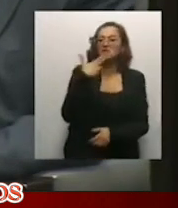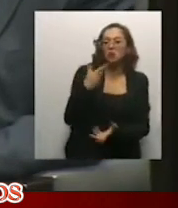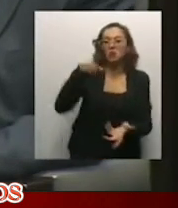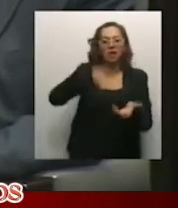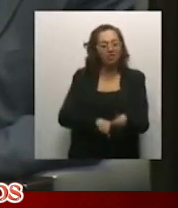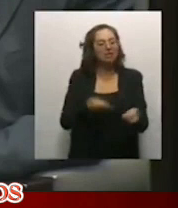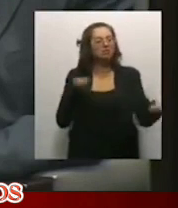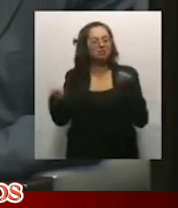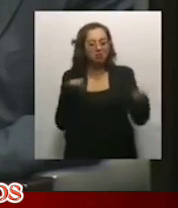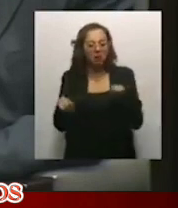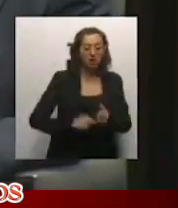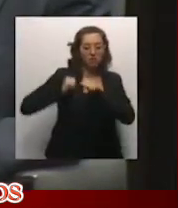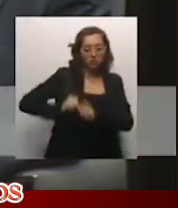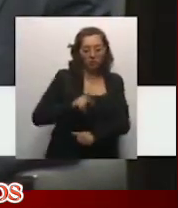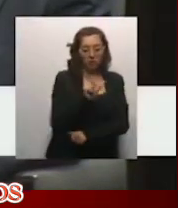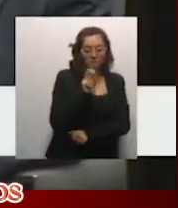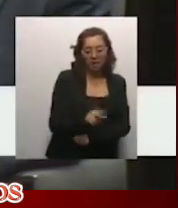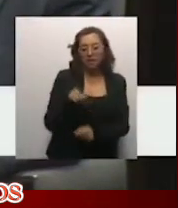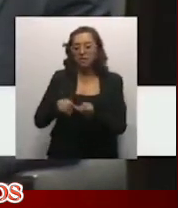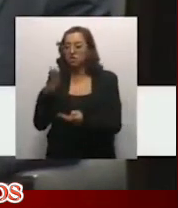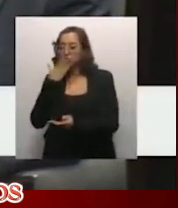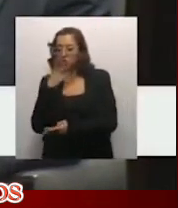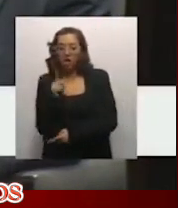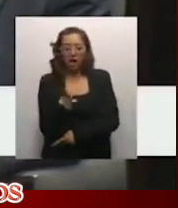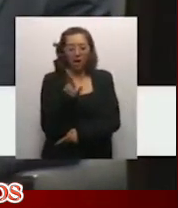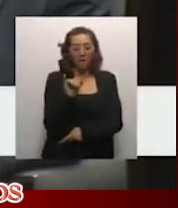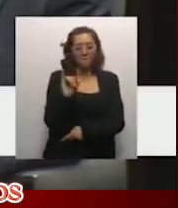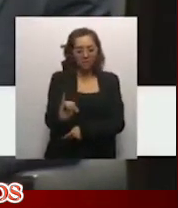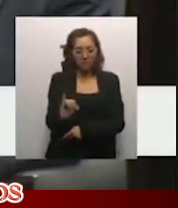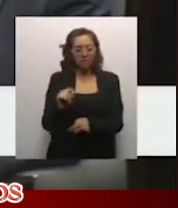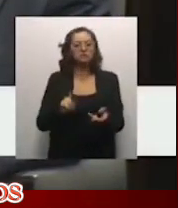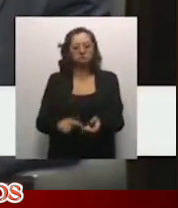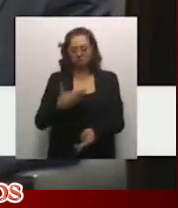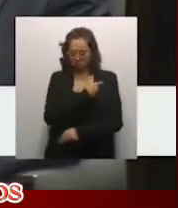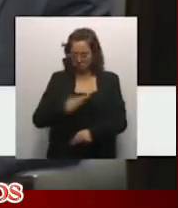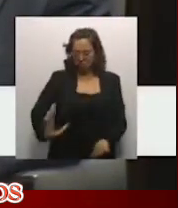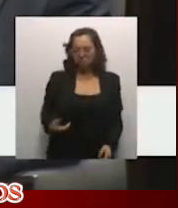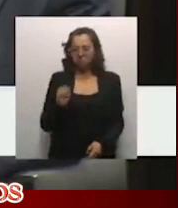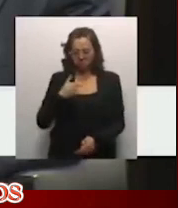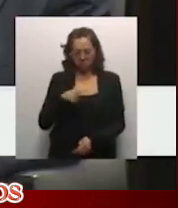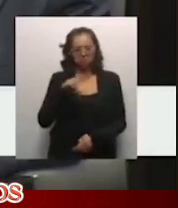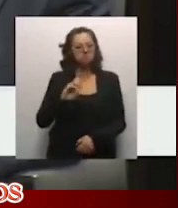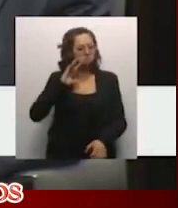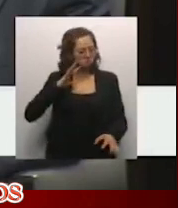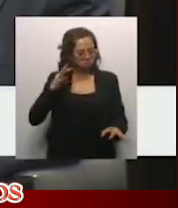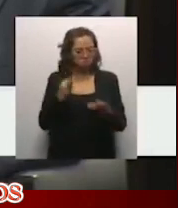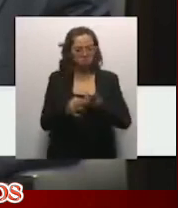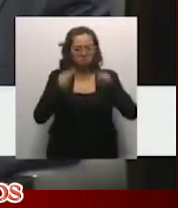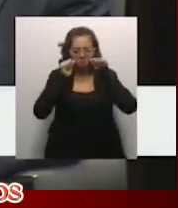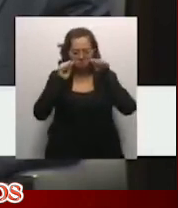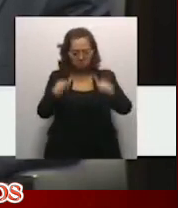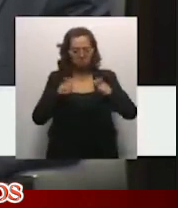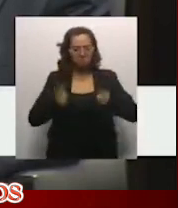PRI gobierna Sonora. A ver, diputado. Sonora y el compañero presidente ha asumido plenamente la responsabilidad de los asuntos de